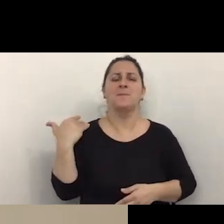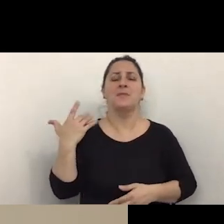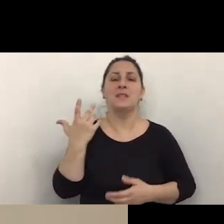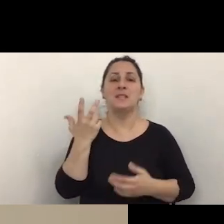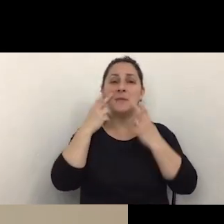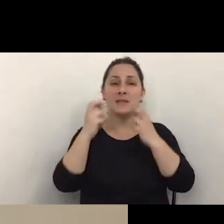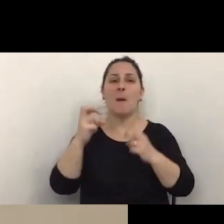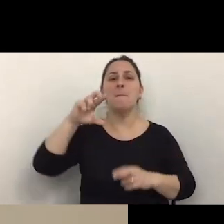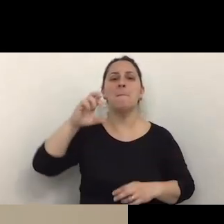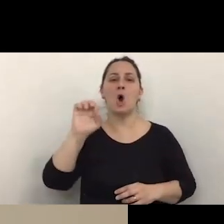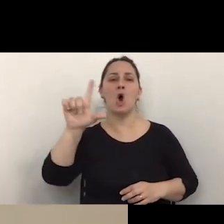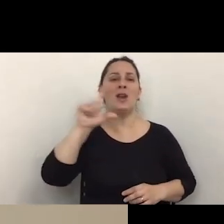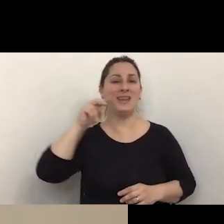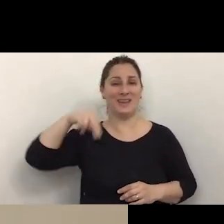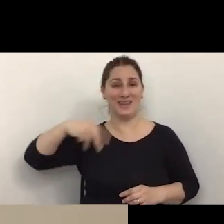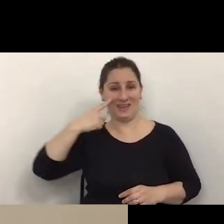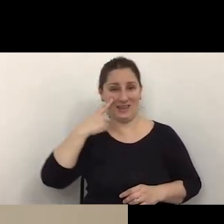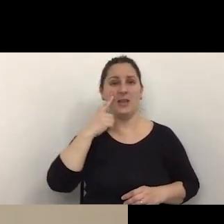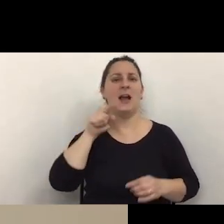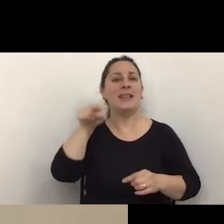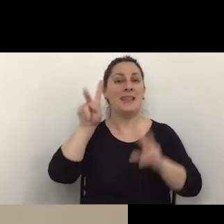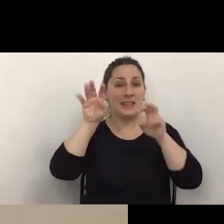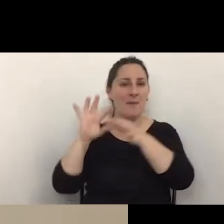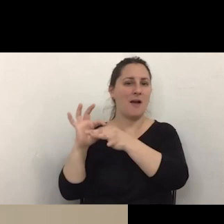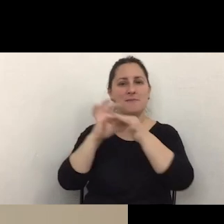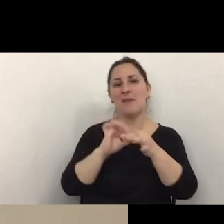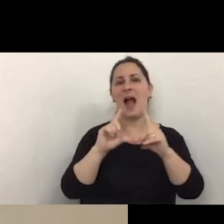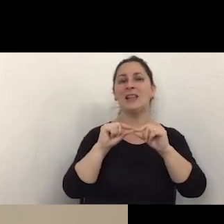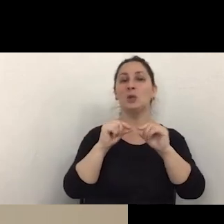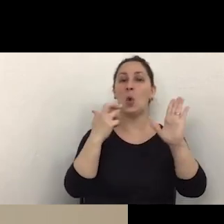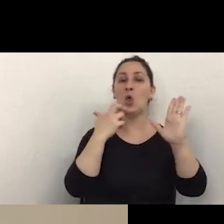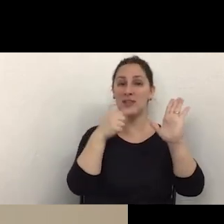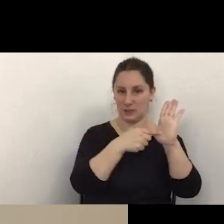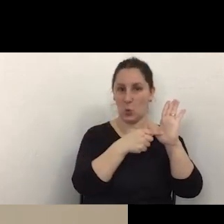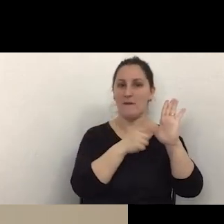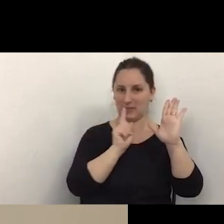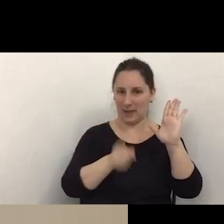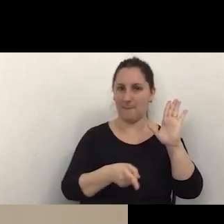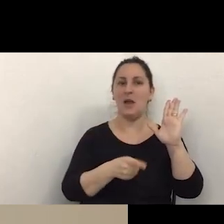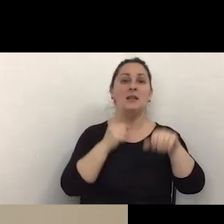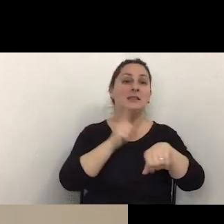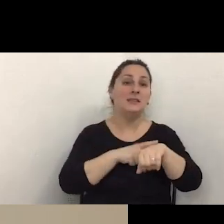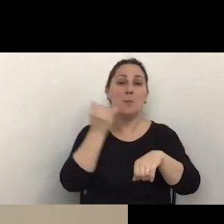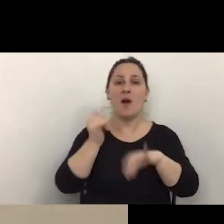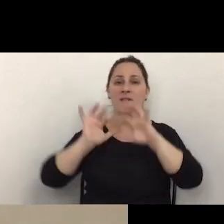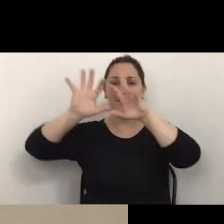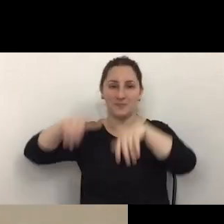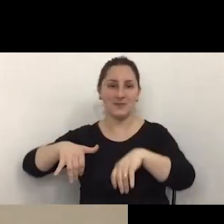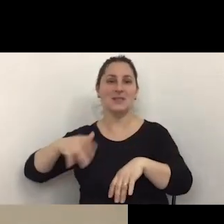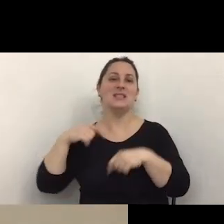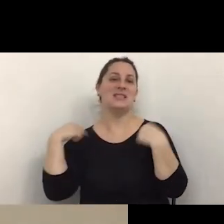causa Bolini. Lo vamos a relacionar con el artículo 19 también, y si tenemos tiempo, un fallo de la Sala